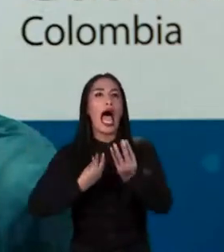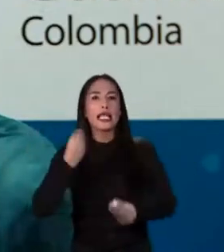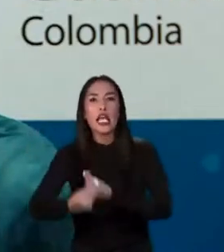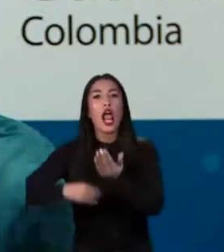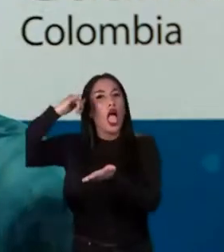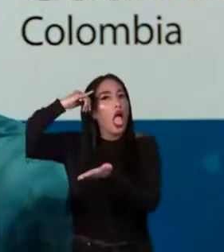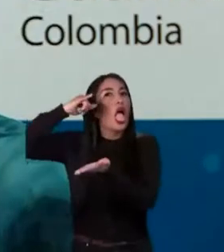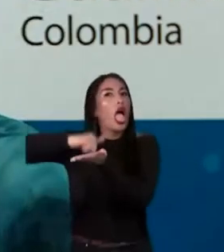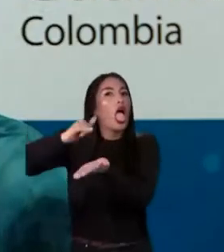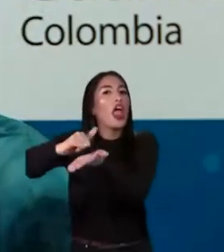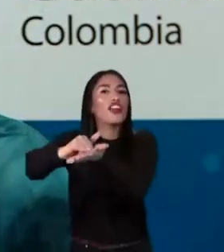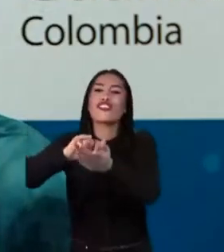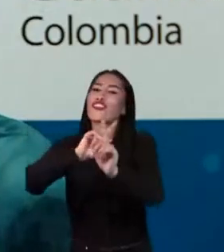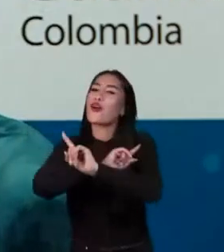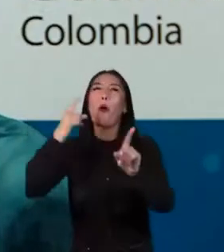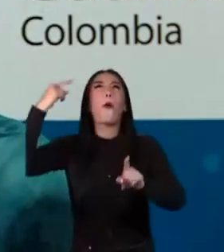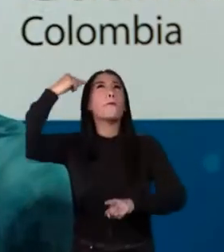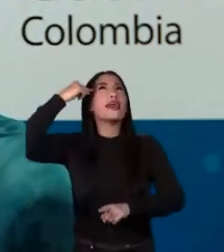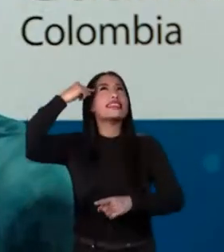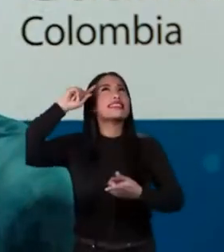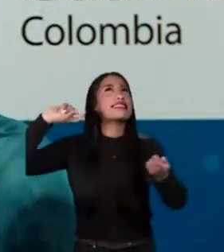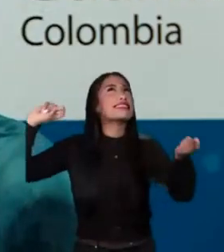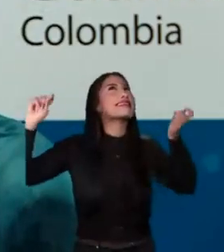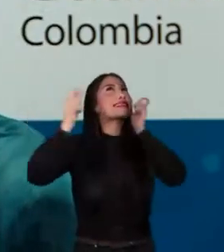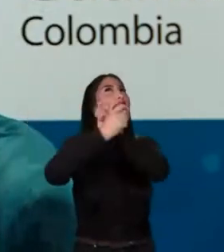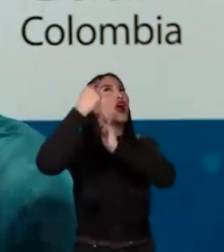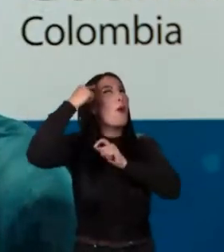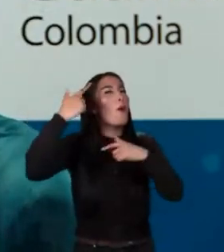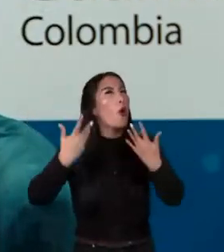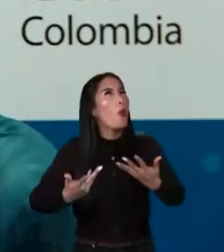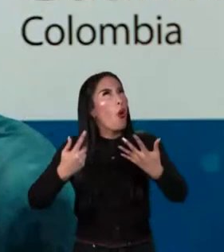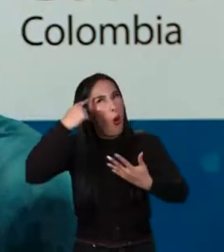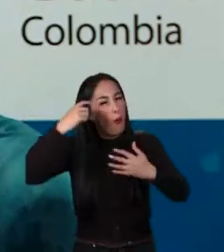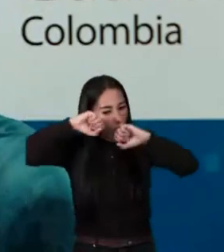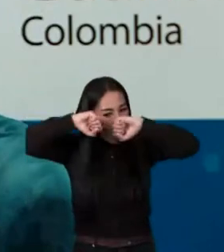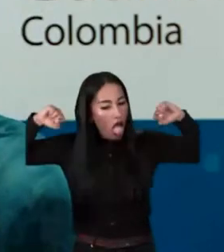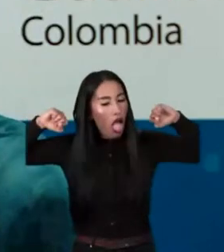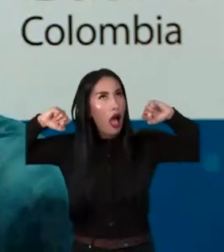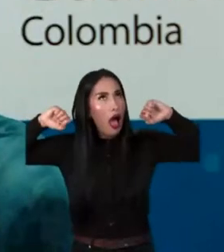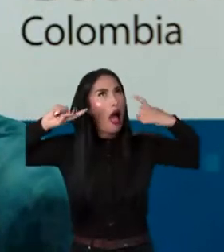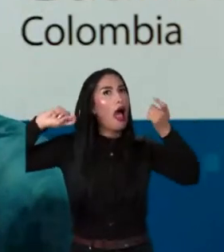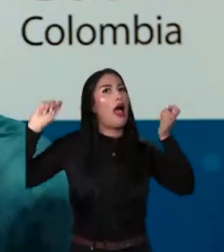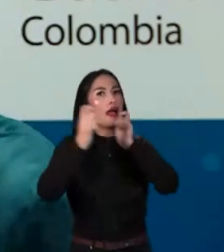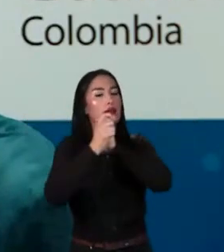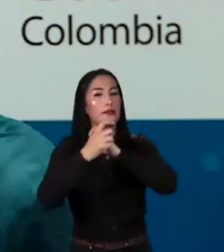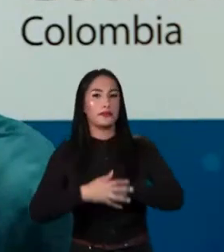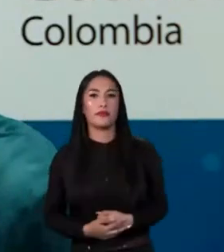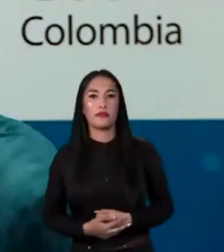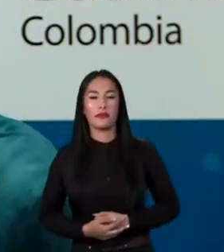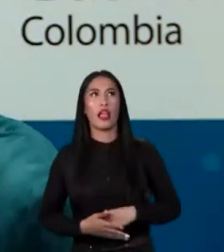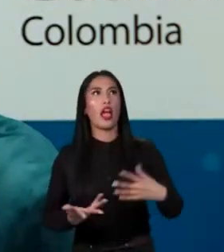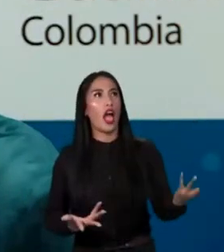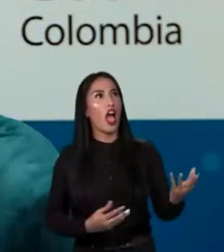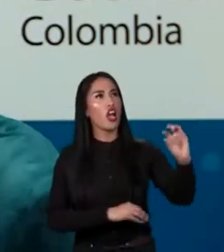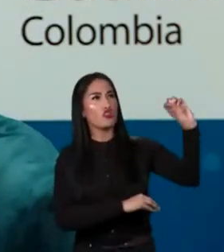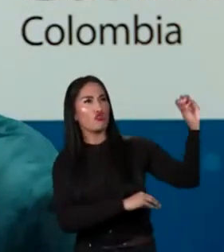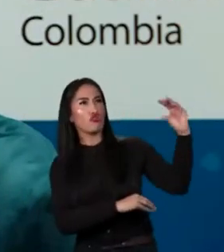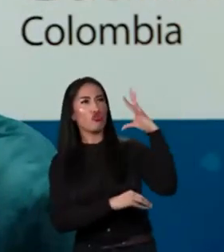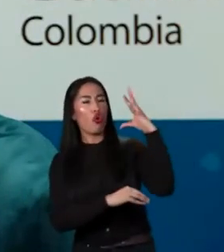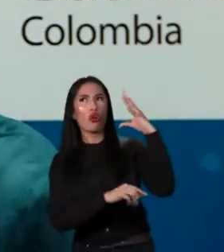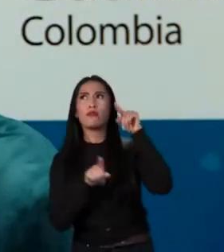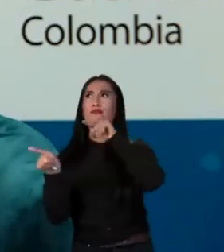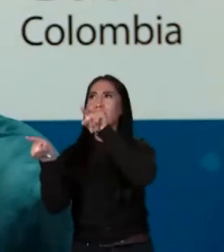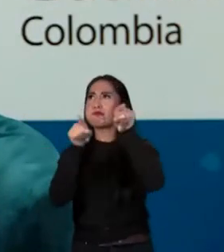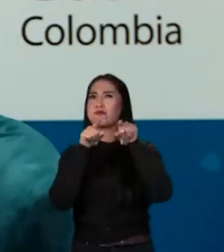la manera de pensar y nosotros hemos días de sol en tiempos de lluvia son